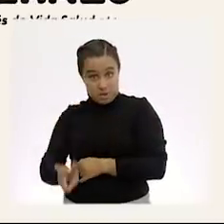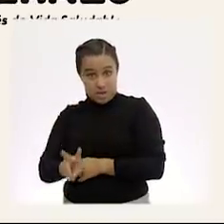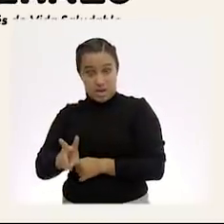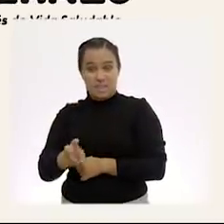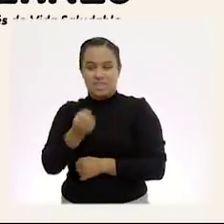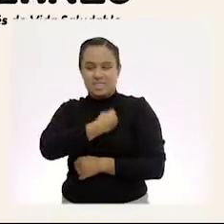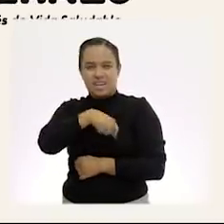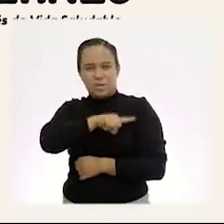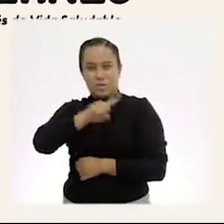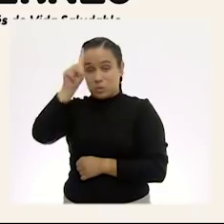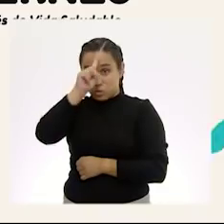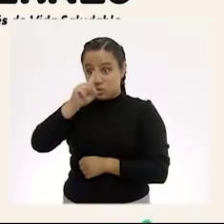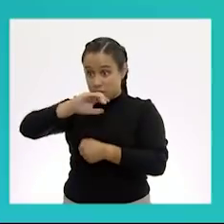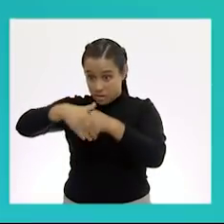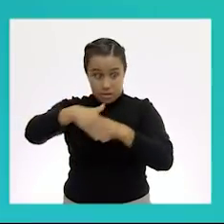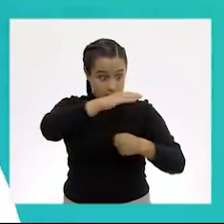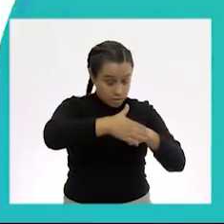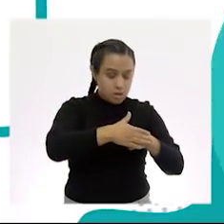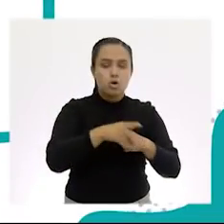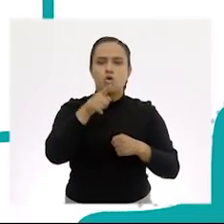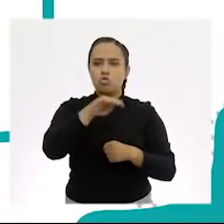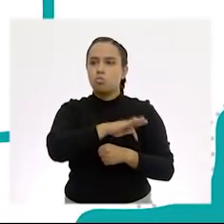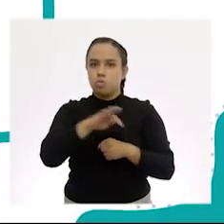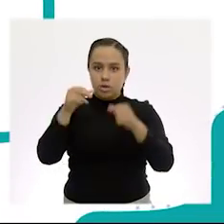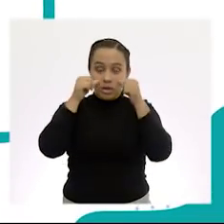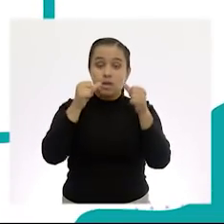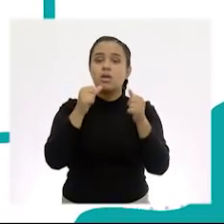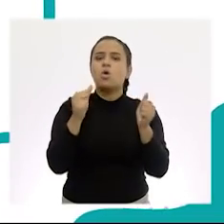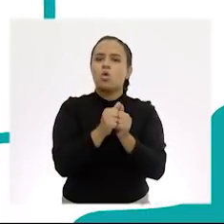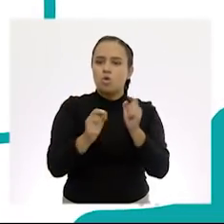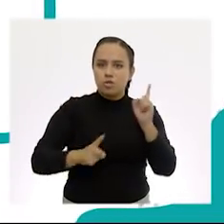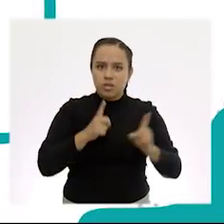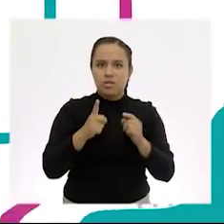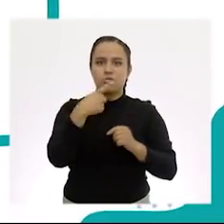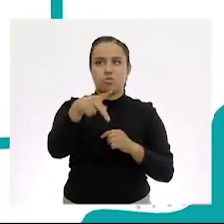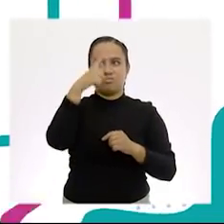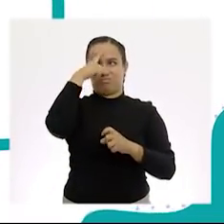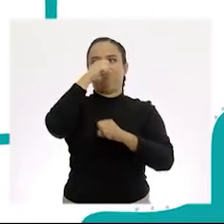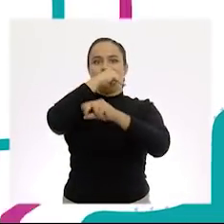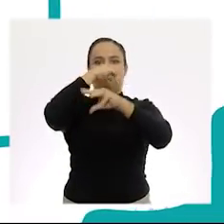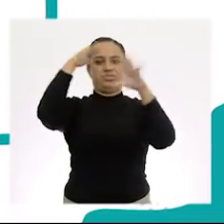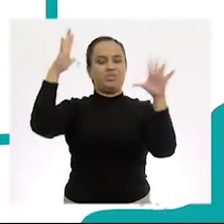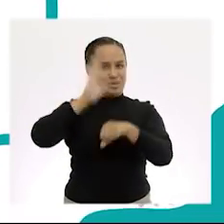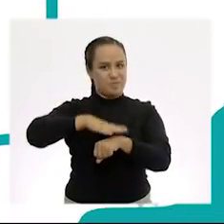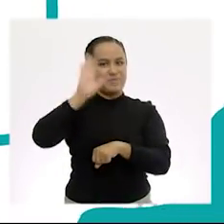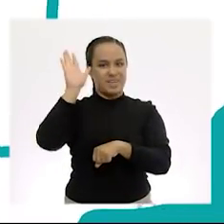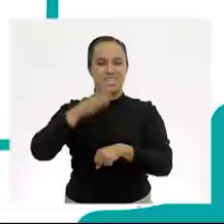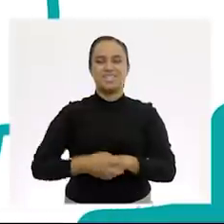de vida saludable. Te divertirás y pondrás en acción tu creatividad.